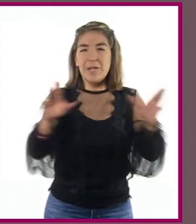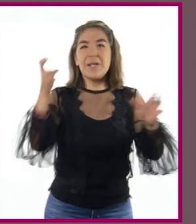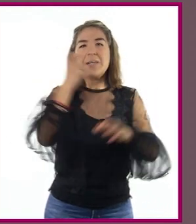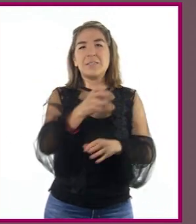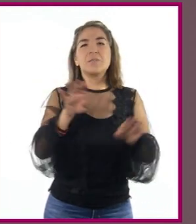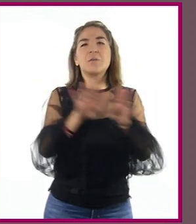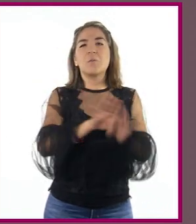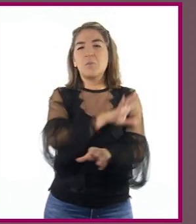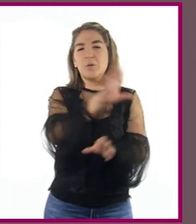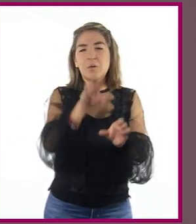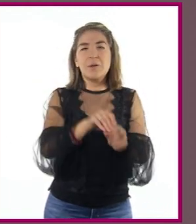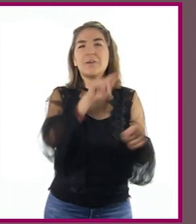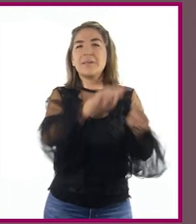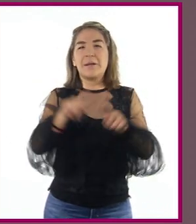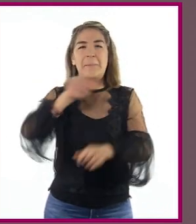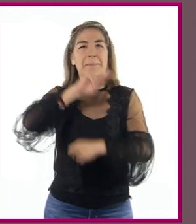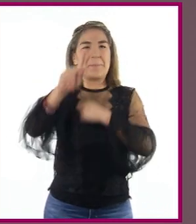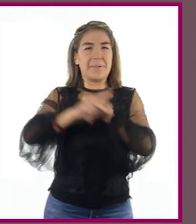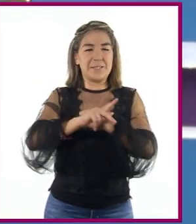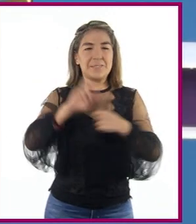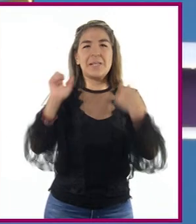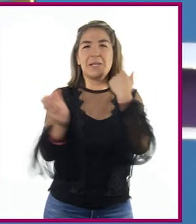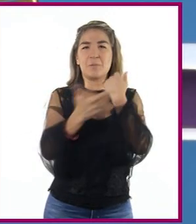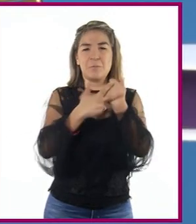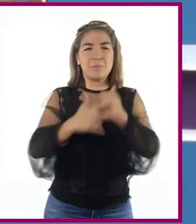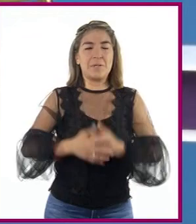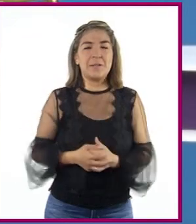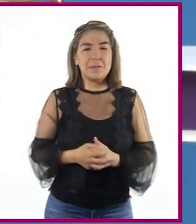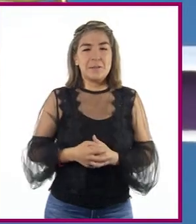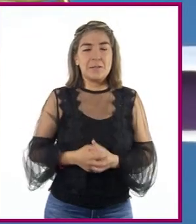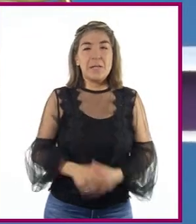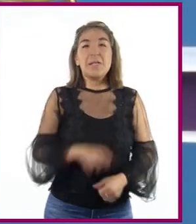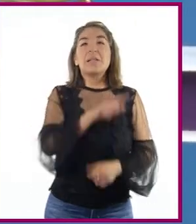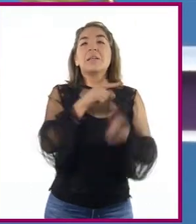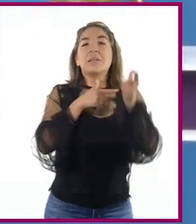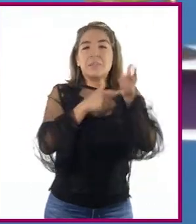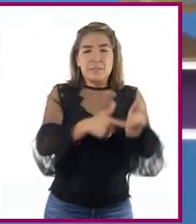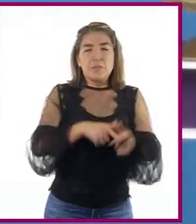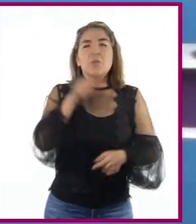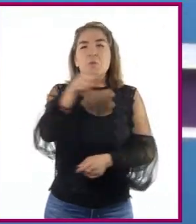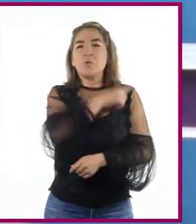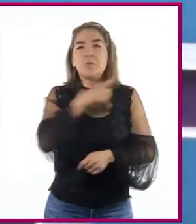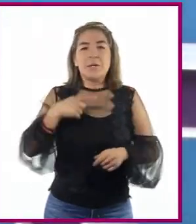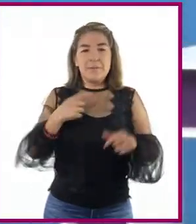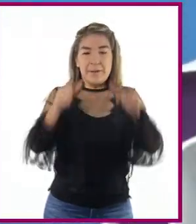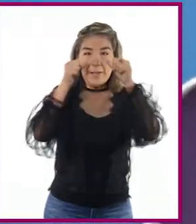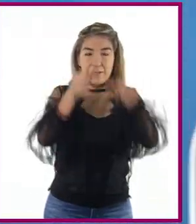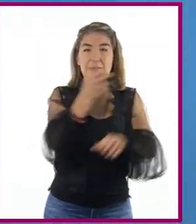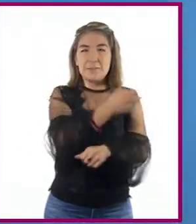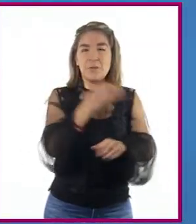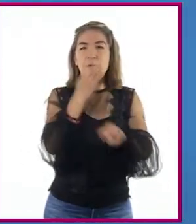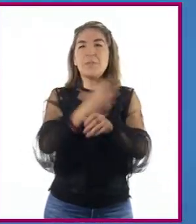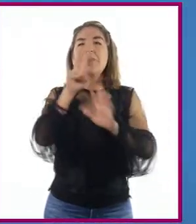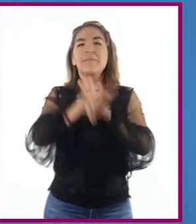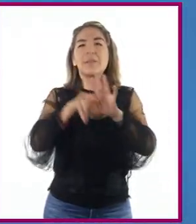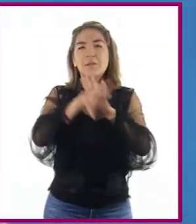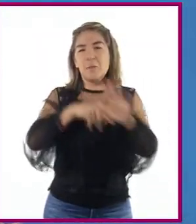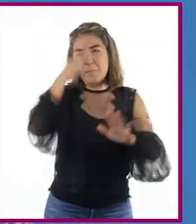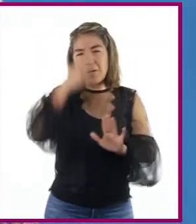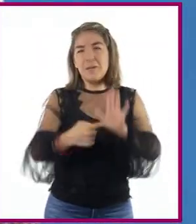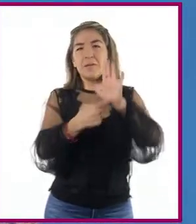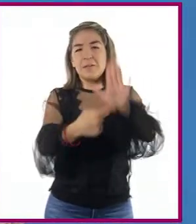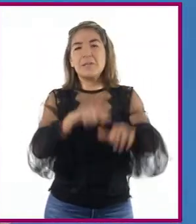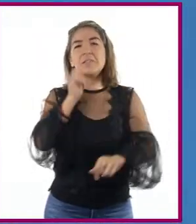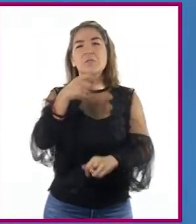la integración de los países europeos. A continuación, pongan atención al siguiente video, donde se muestran